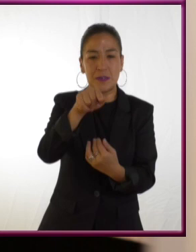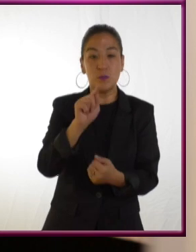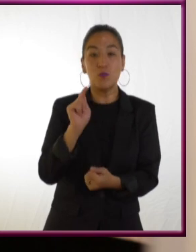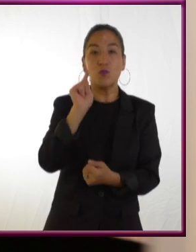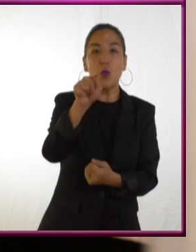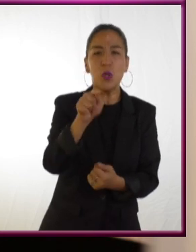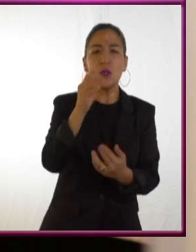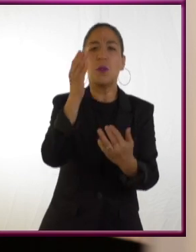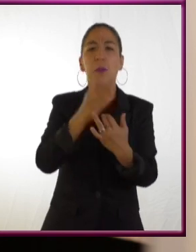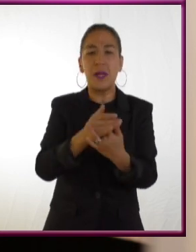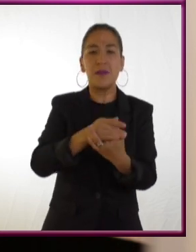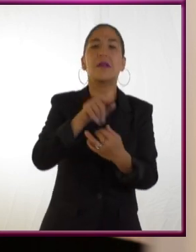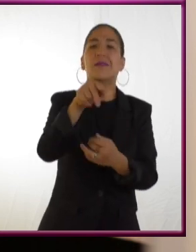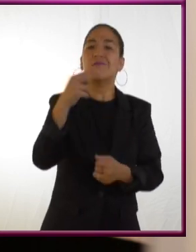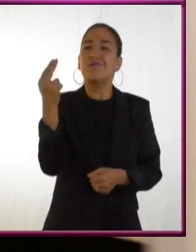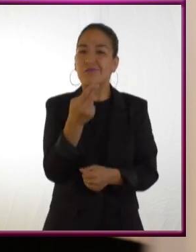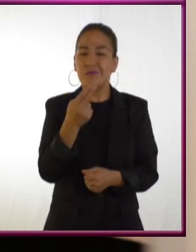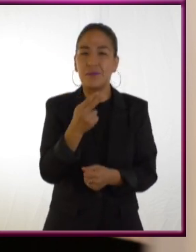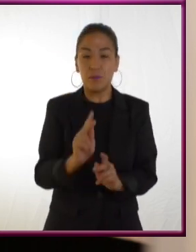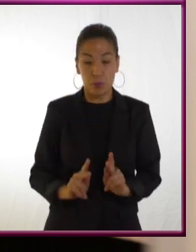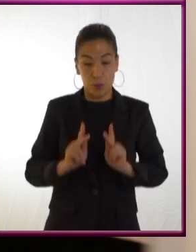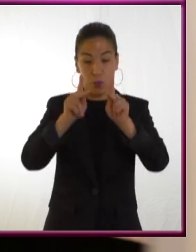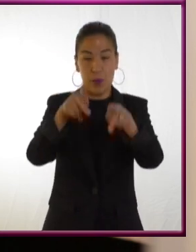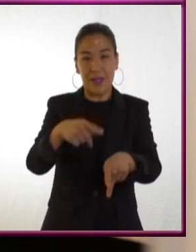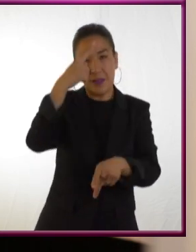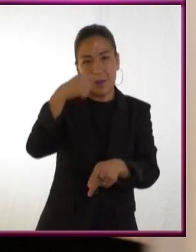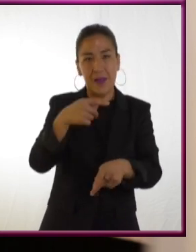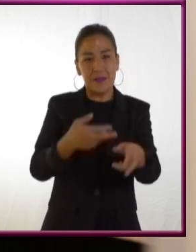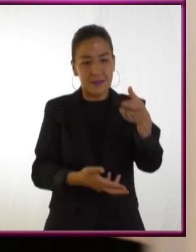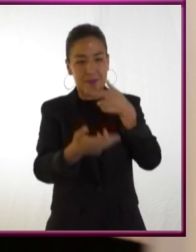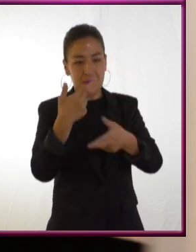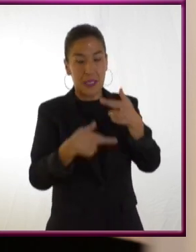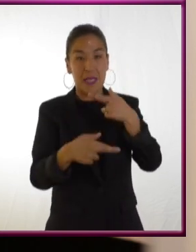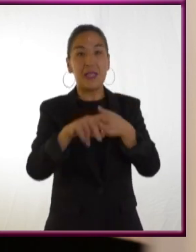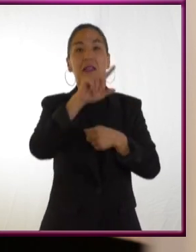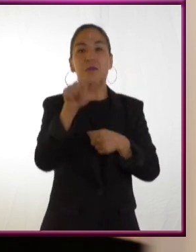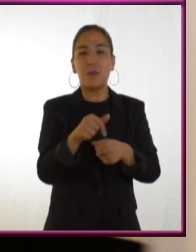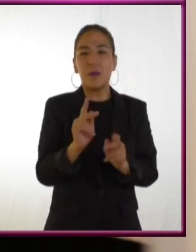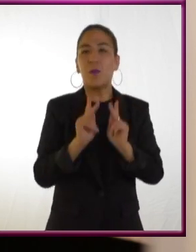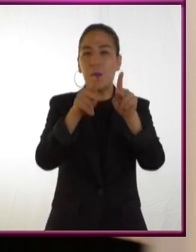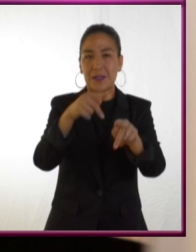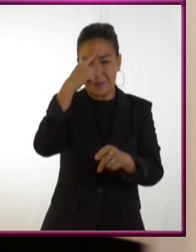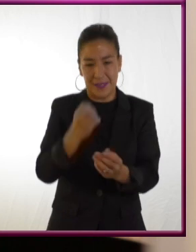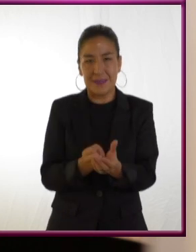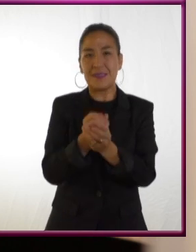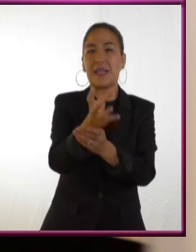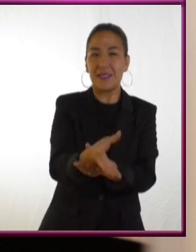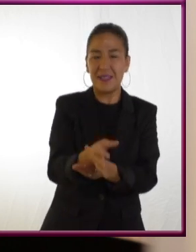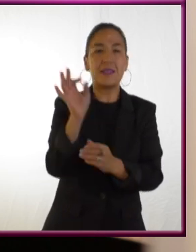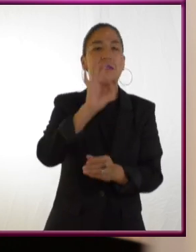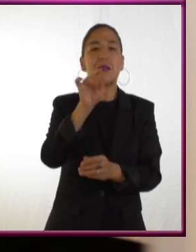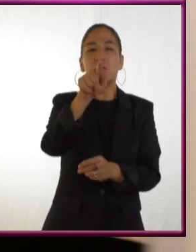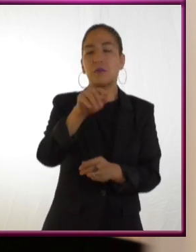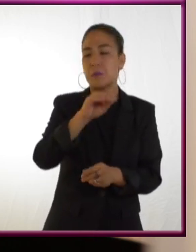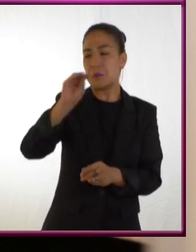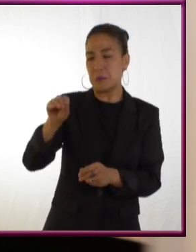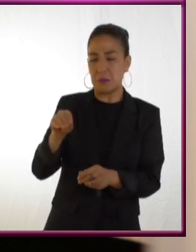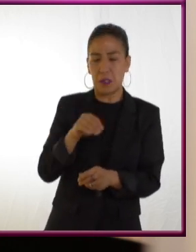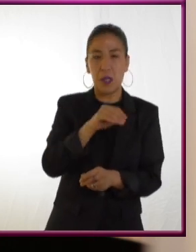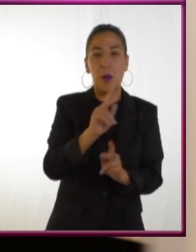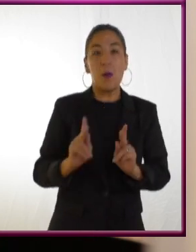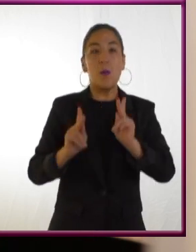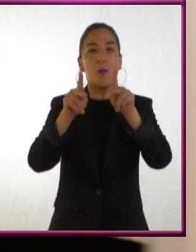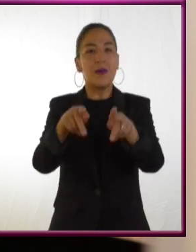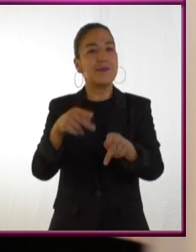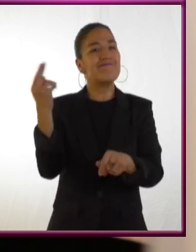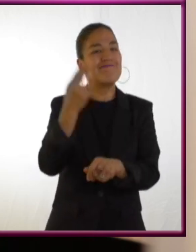recorrido, y para pasar por esos puntos necesitamos tomar un puente para entrar y un puente para salir. Entonces, si queremos recorrer todos